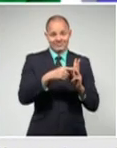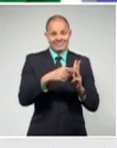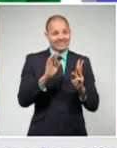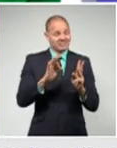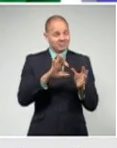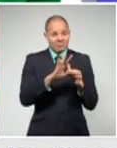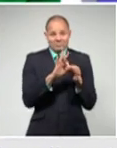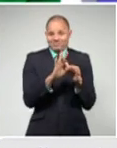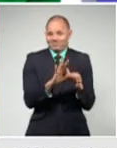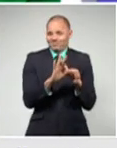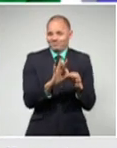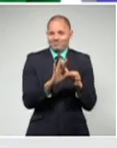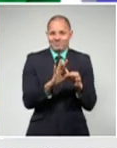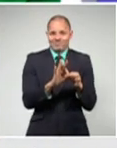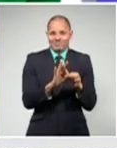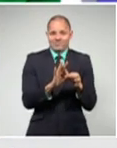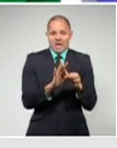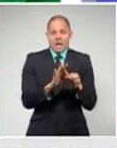que